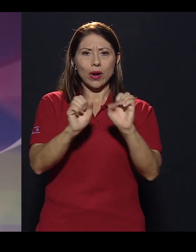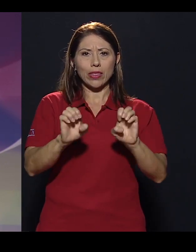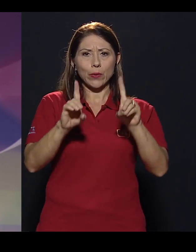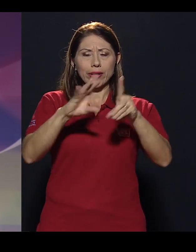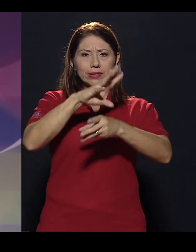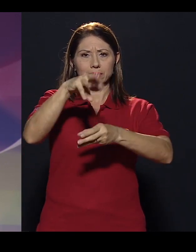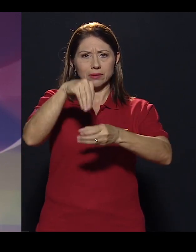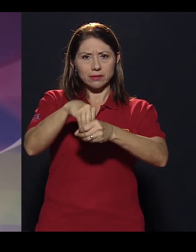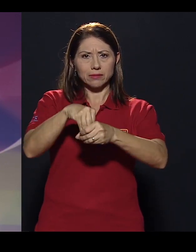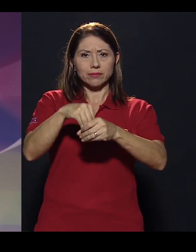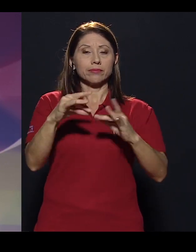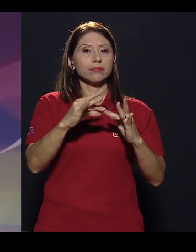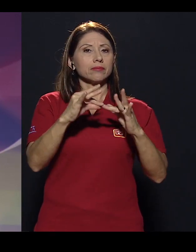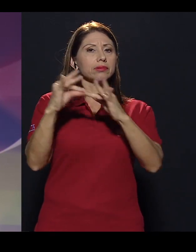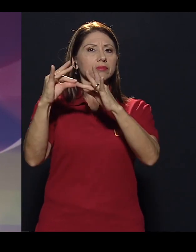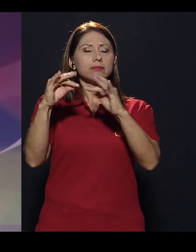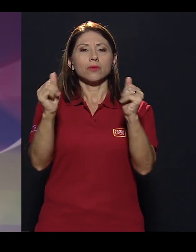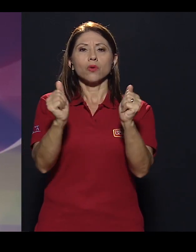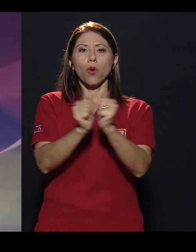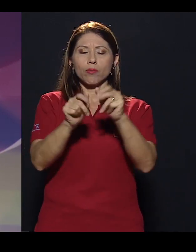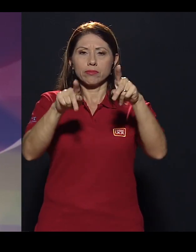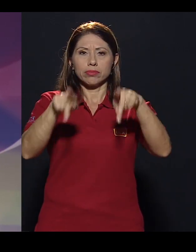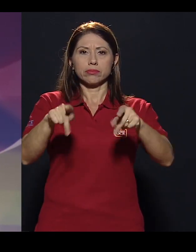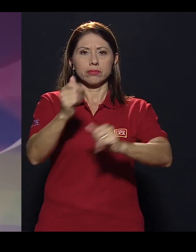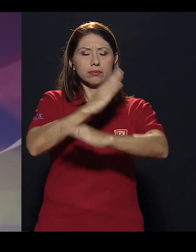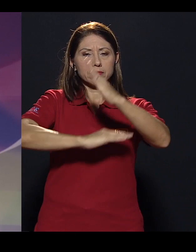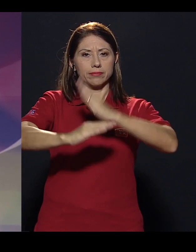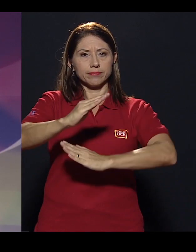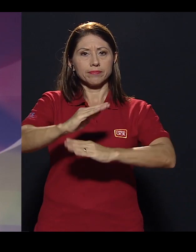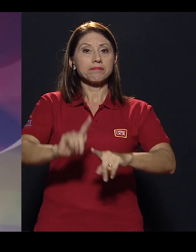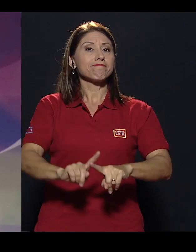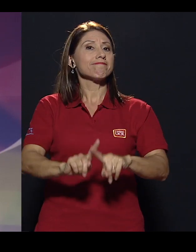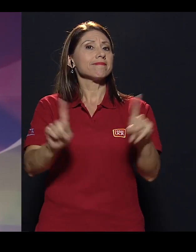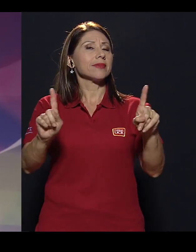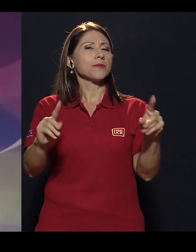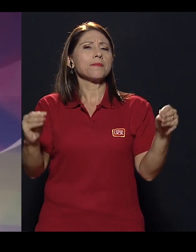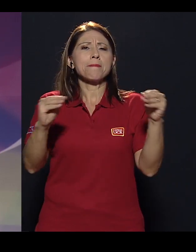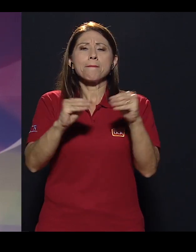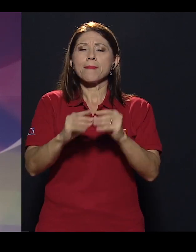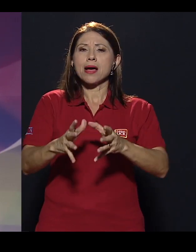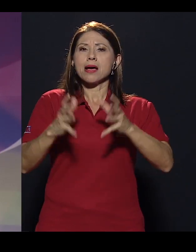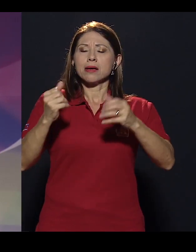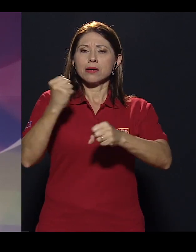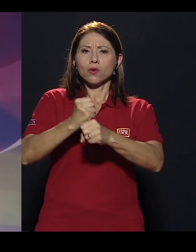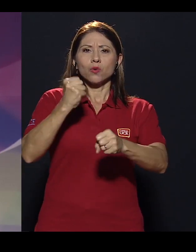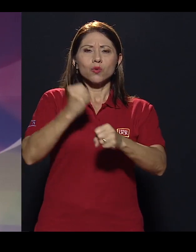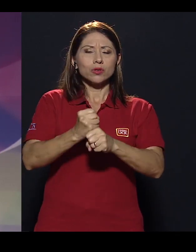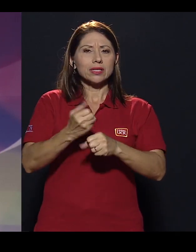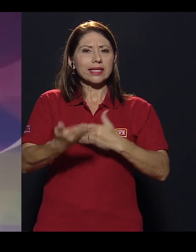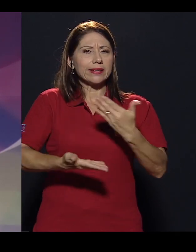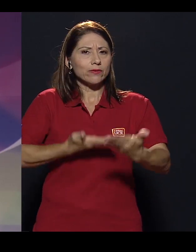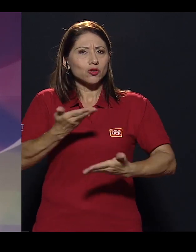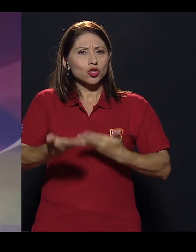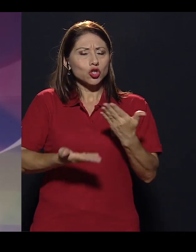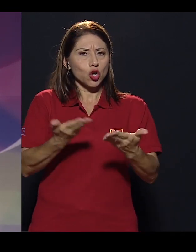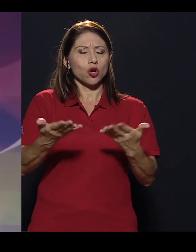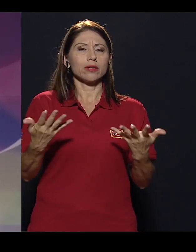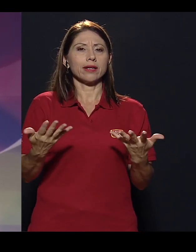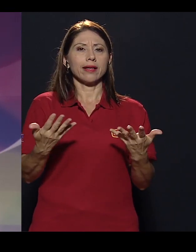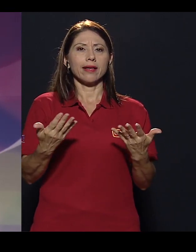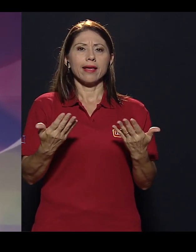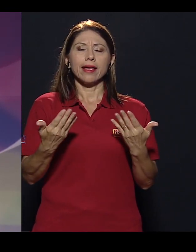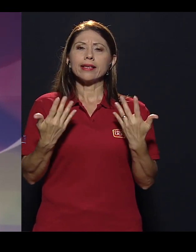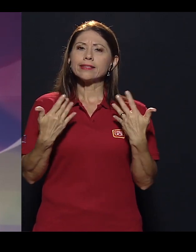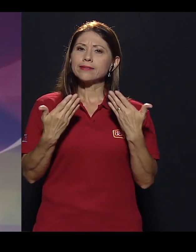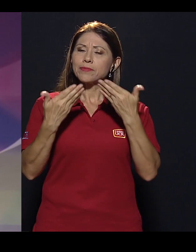con la educación inclusiva y en particular con la población con discapacidad. Pero la mayor contribución me parece es a